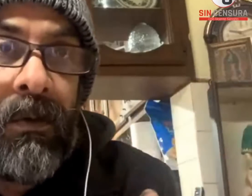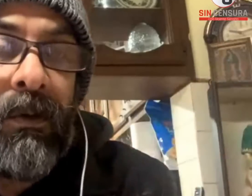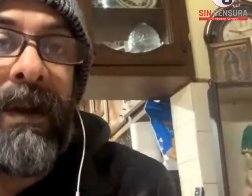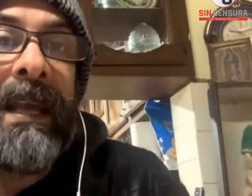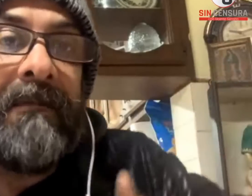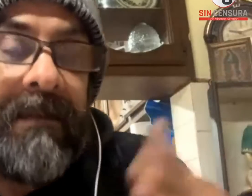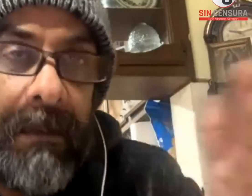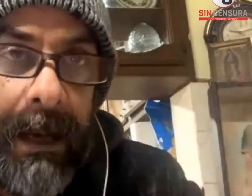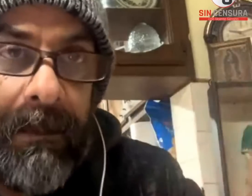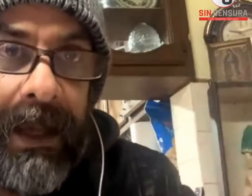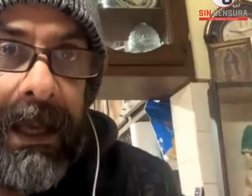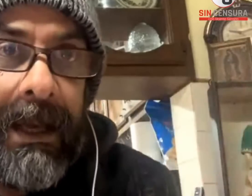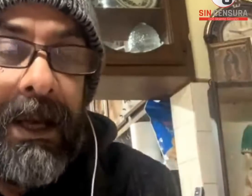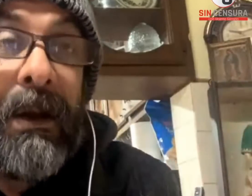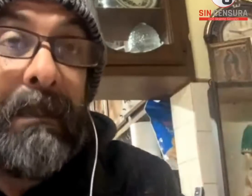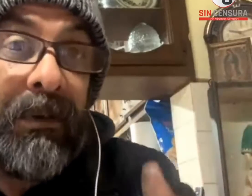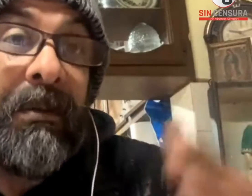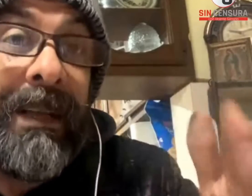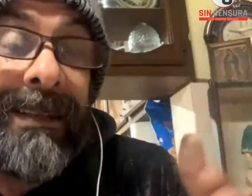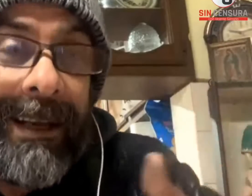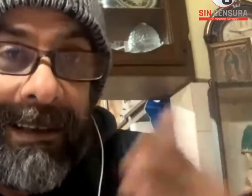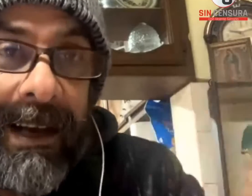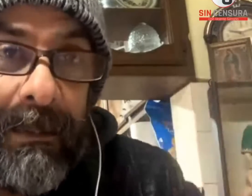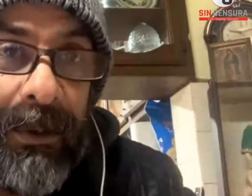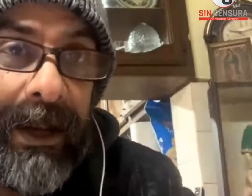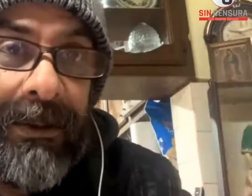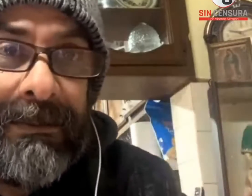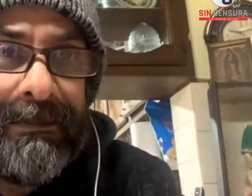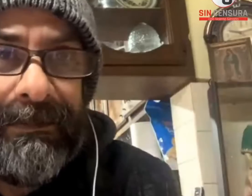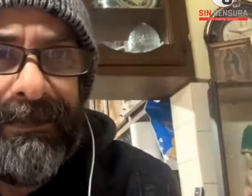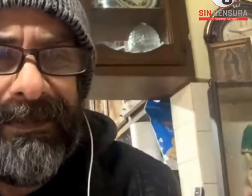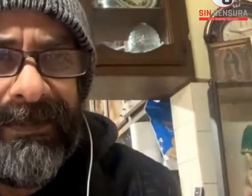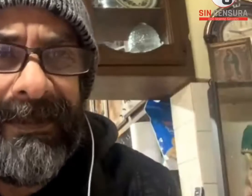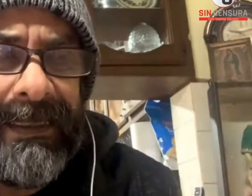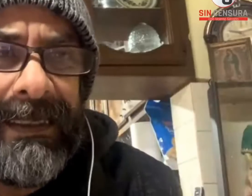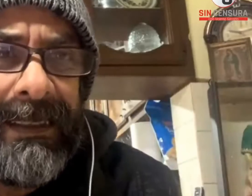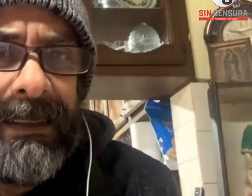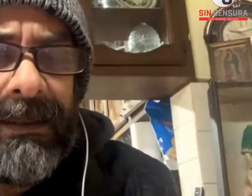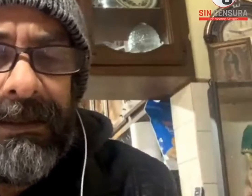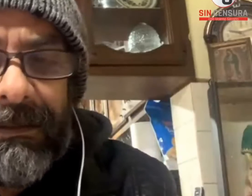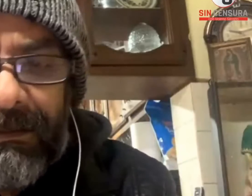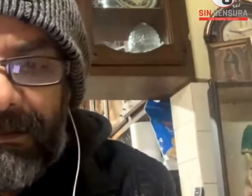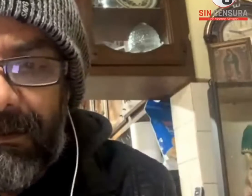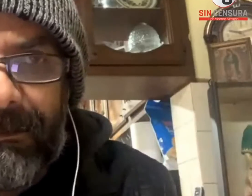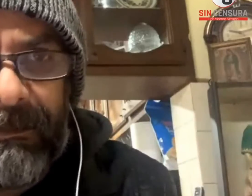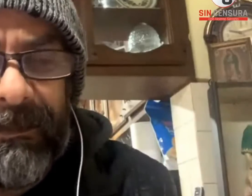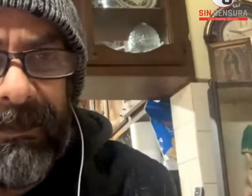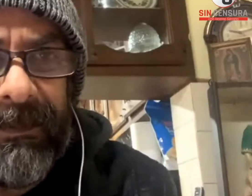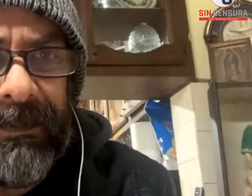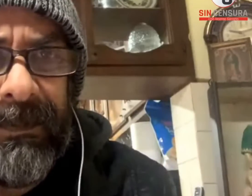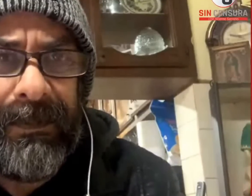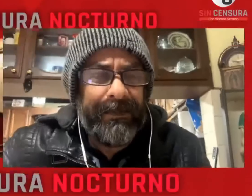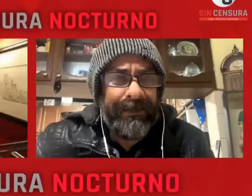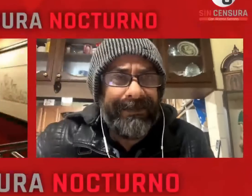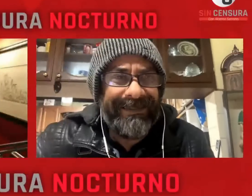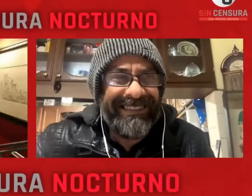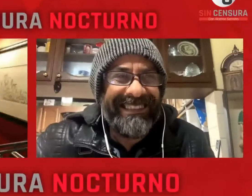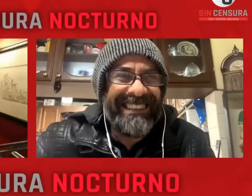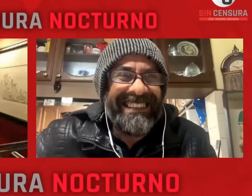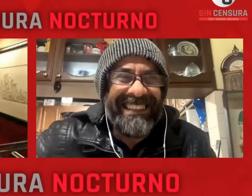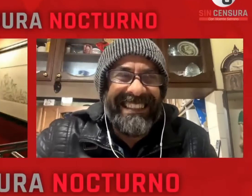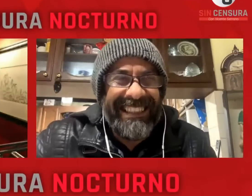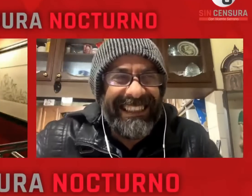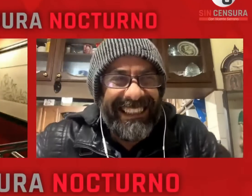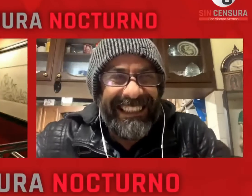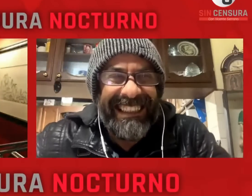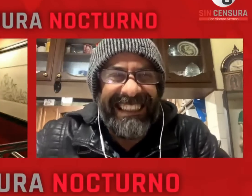bloque con una ínfima posibilidad de regresar al poder, ¿no? Así es. Andas muy filoso hoy,